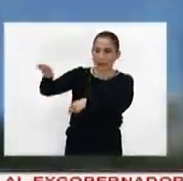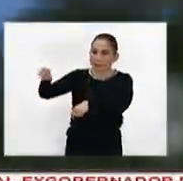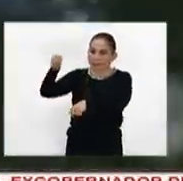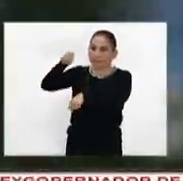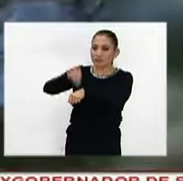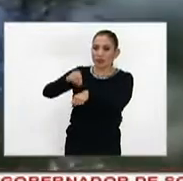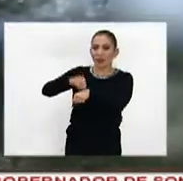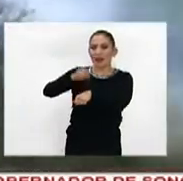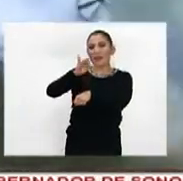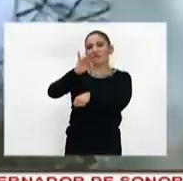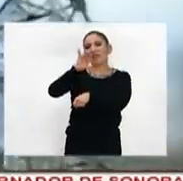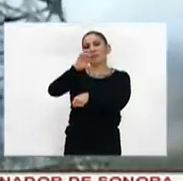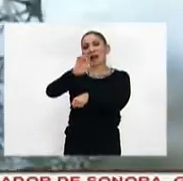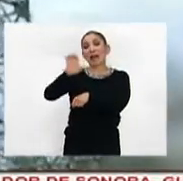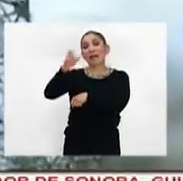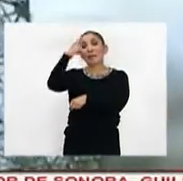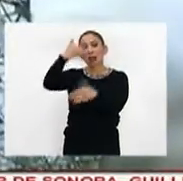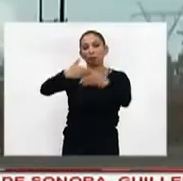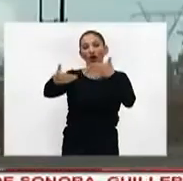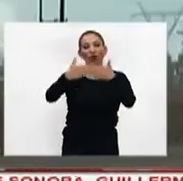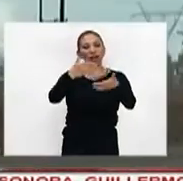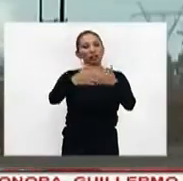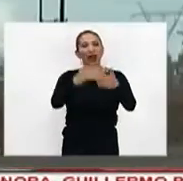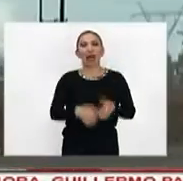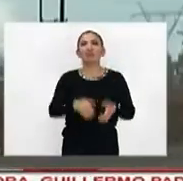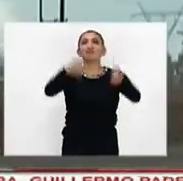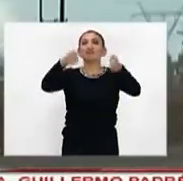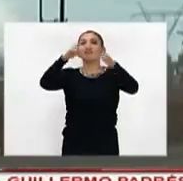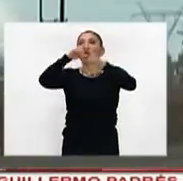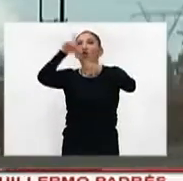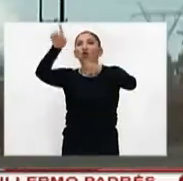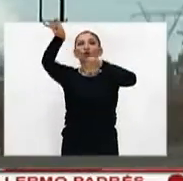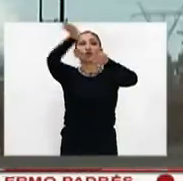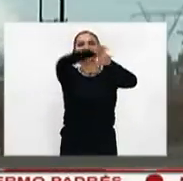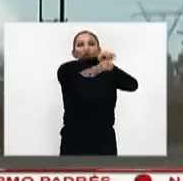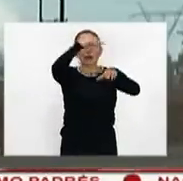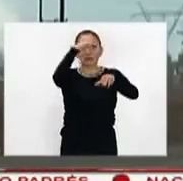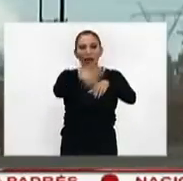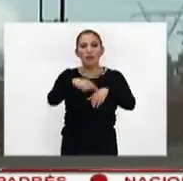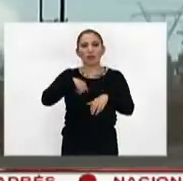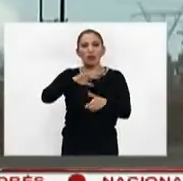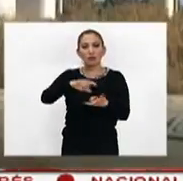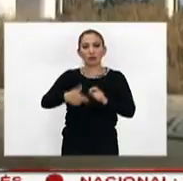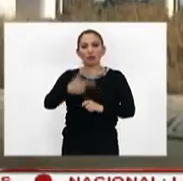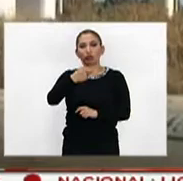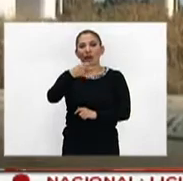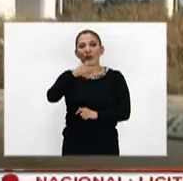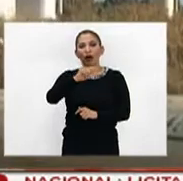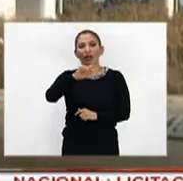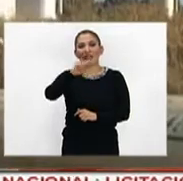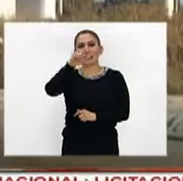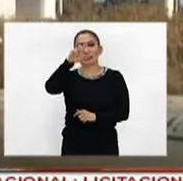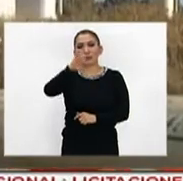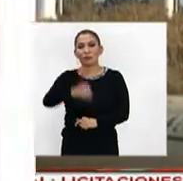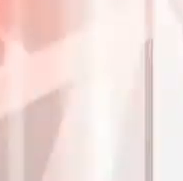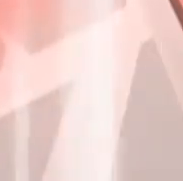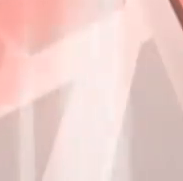colocación de la fibra E para la modernización de la infraestructura eléctrica del país. Para México al Día, Gustavo